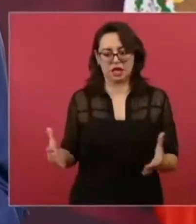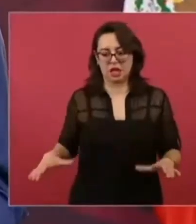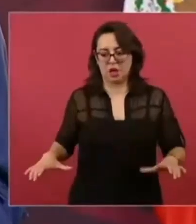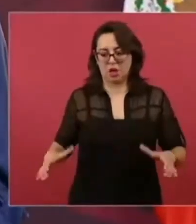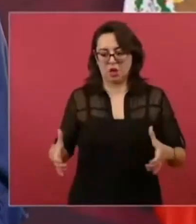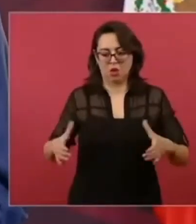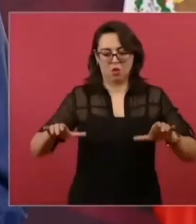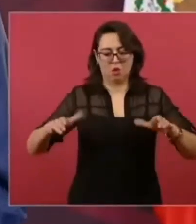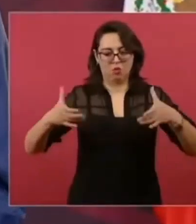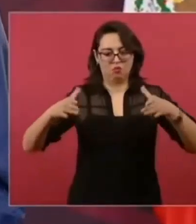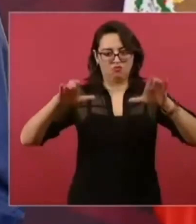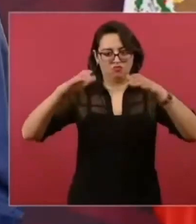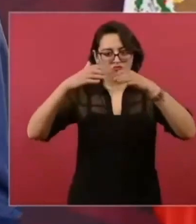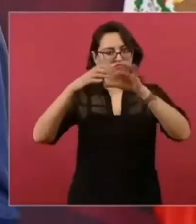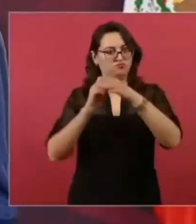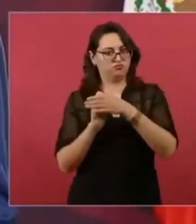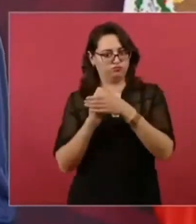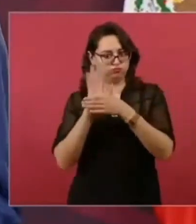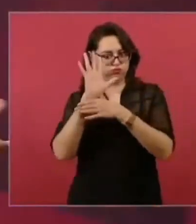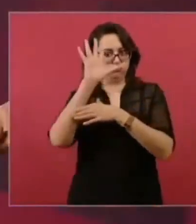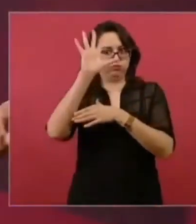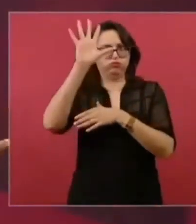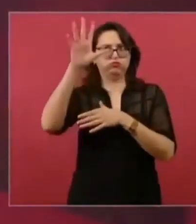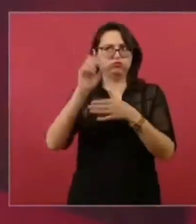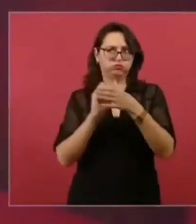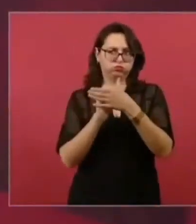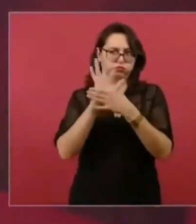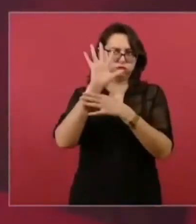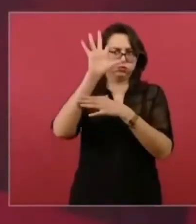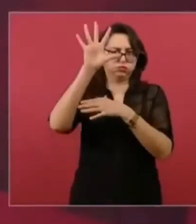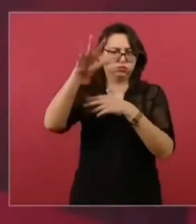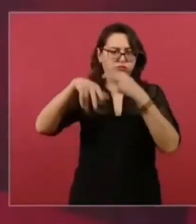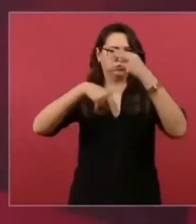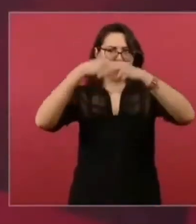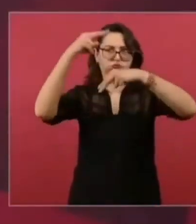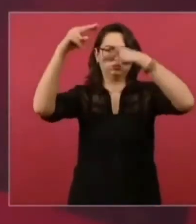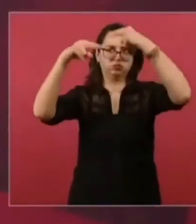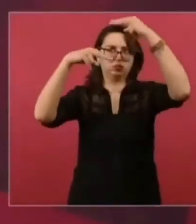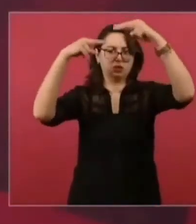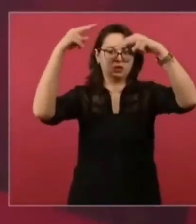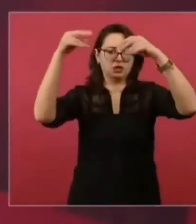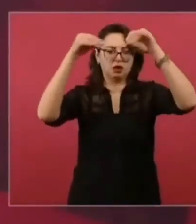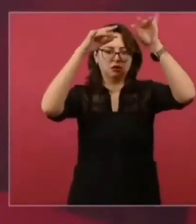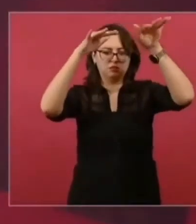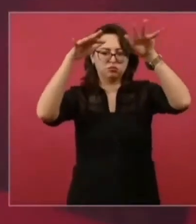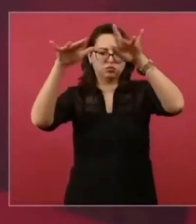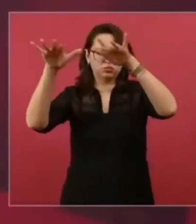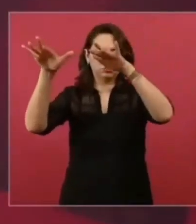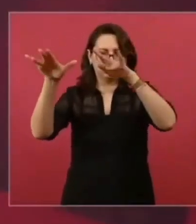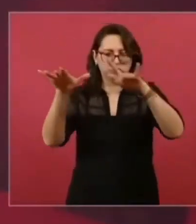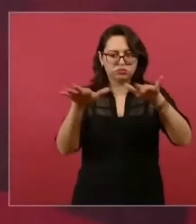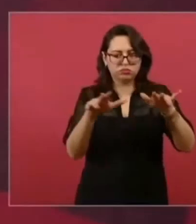mantener la calma y que estábamos atendiendo el problema, como lo hicimos.